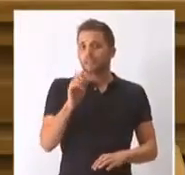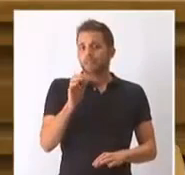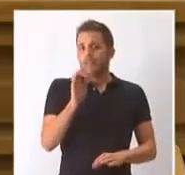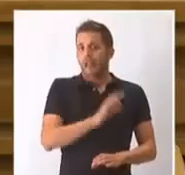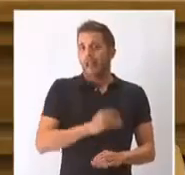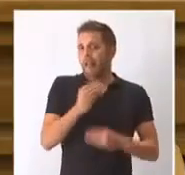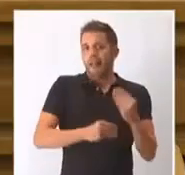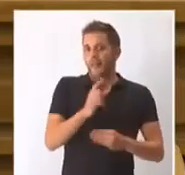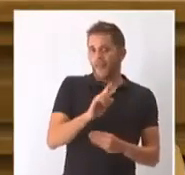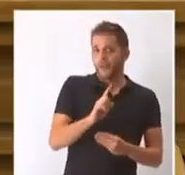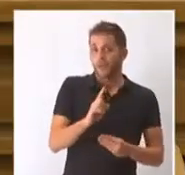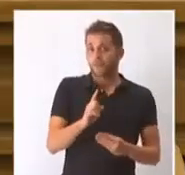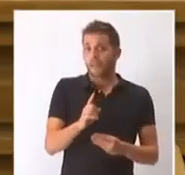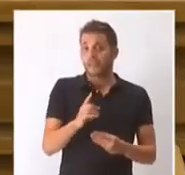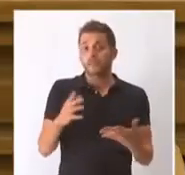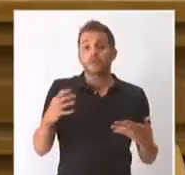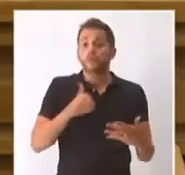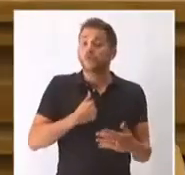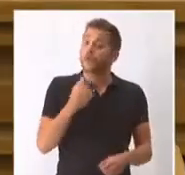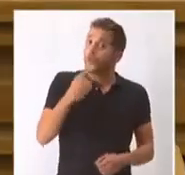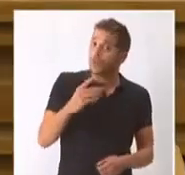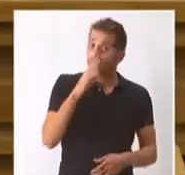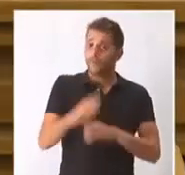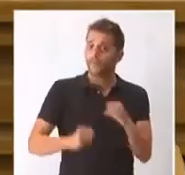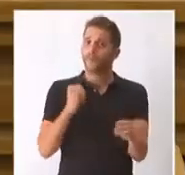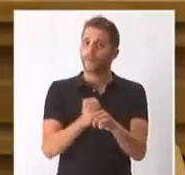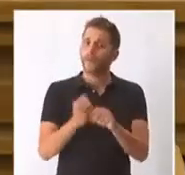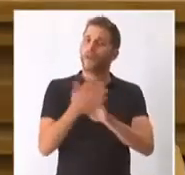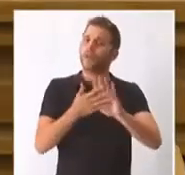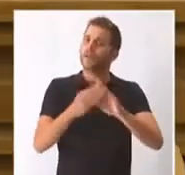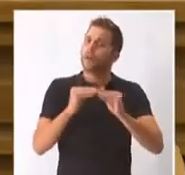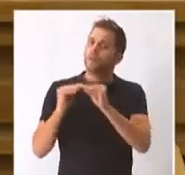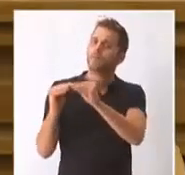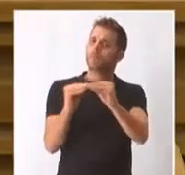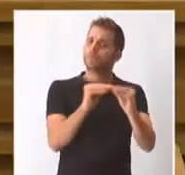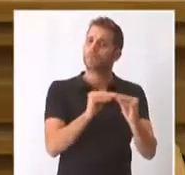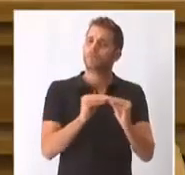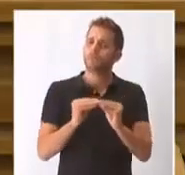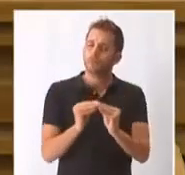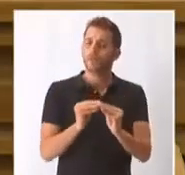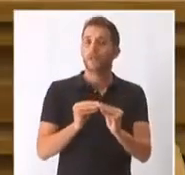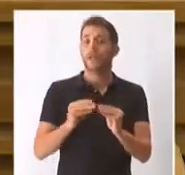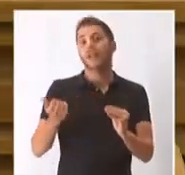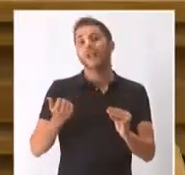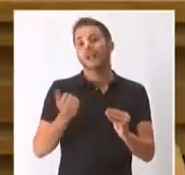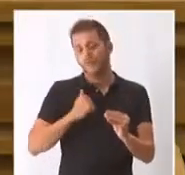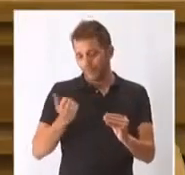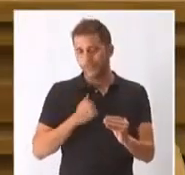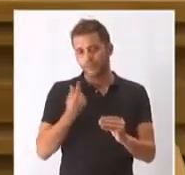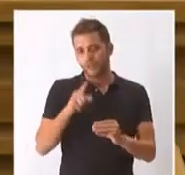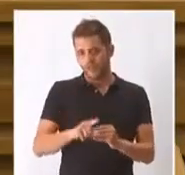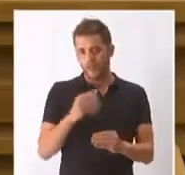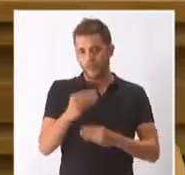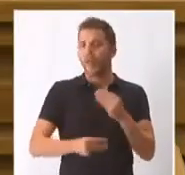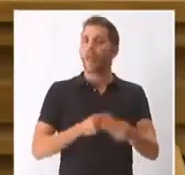a estos efectos lo único que digo es que si tenemos una legislación que ha sido muy consensuada nos esforcemos en no relativizar la en aplicarla con rigor